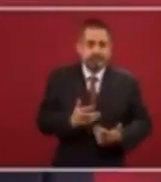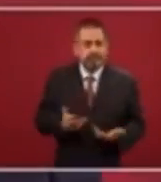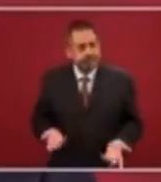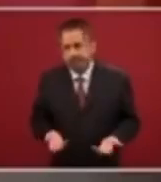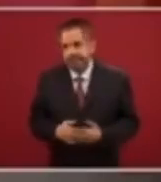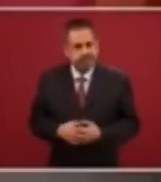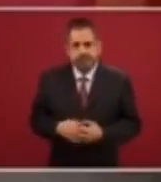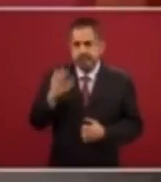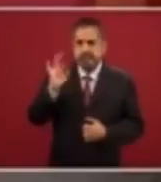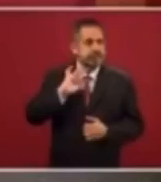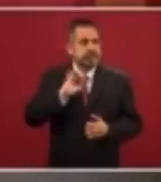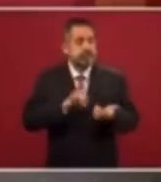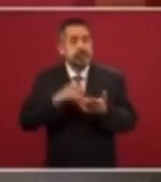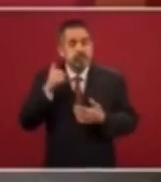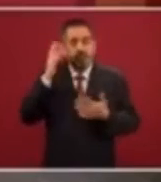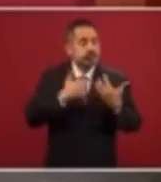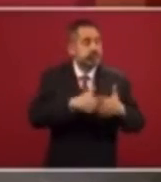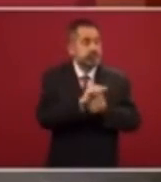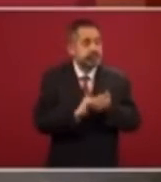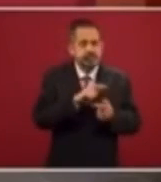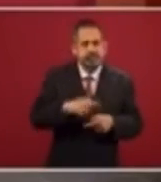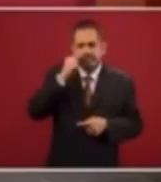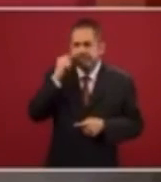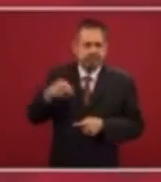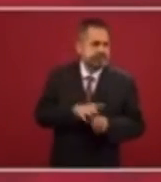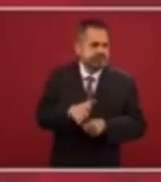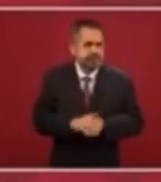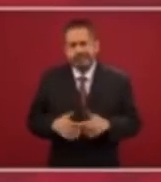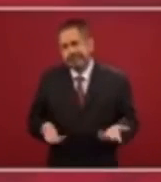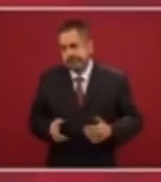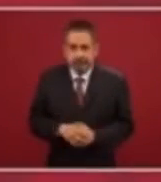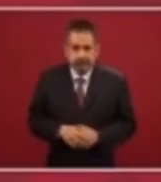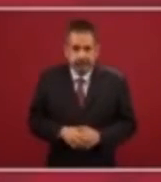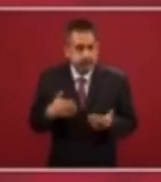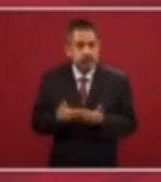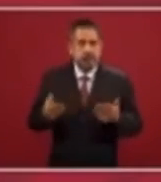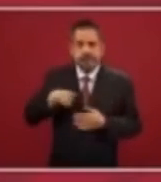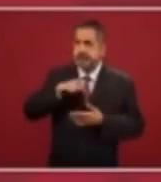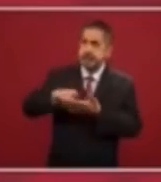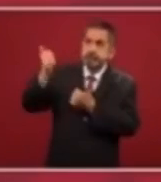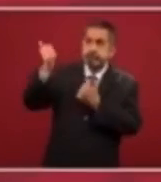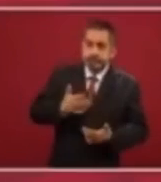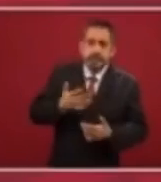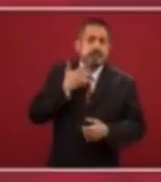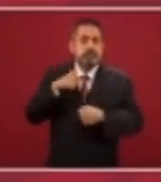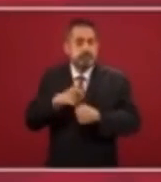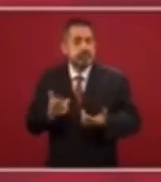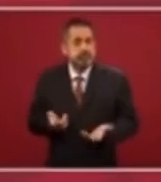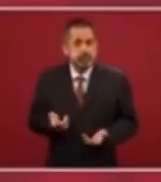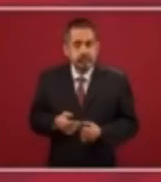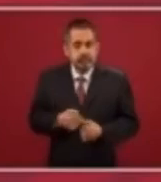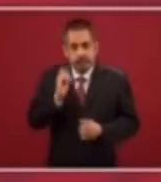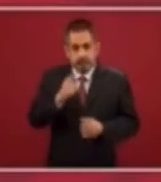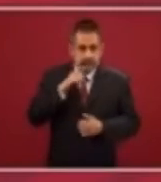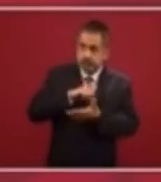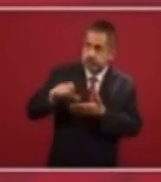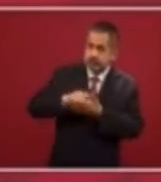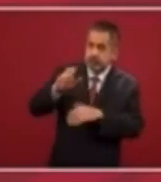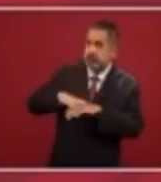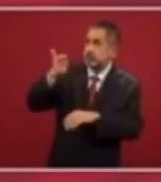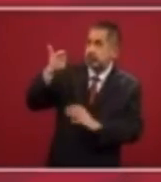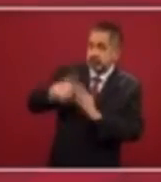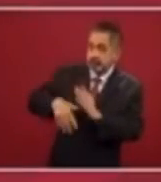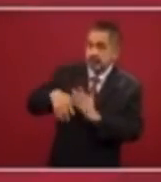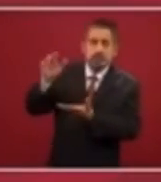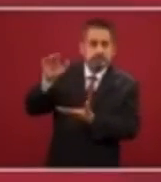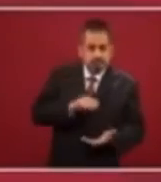refinerías, no nos afectaría la caída en el precio del petróleo crudo. Bueno, ahora como compramos la gasolina, se está comprando a precio más